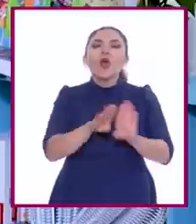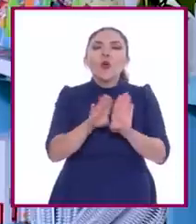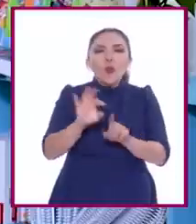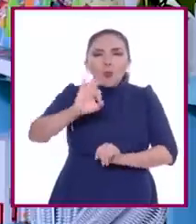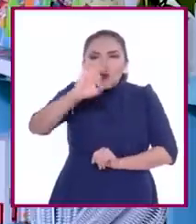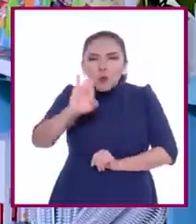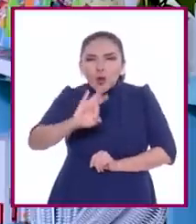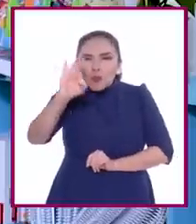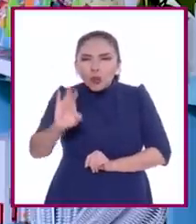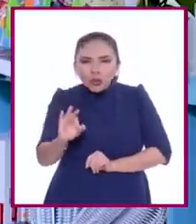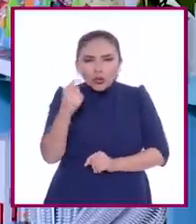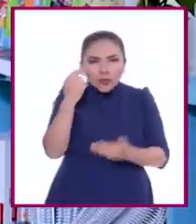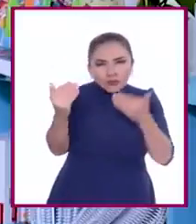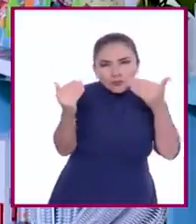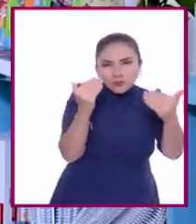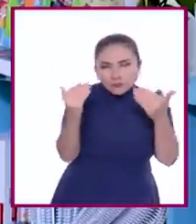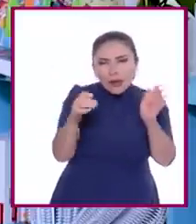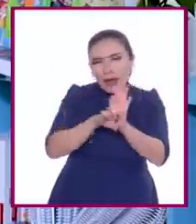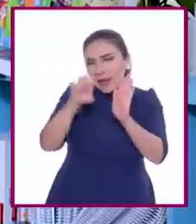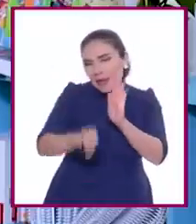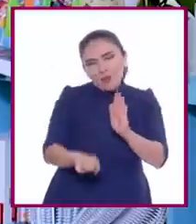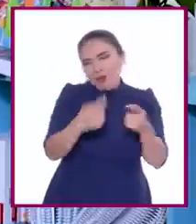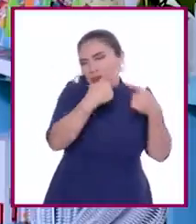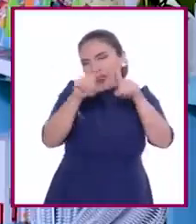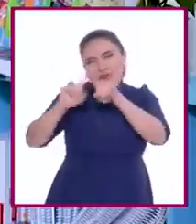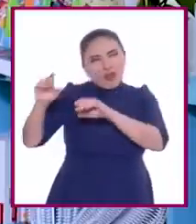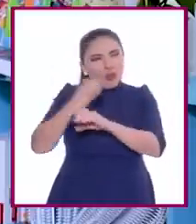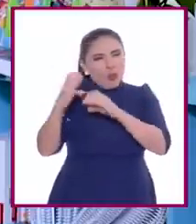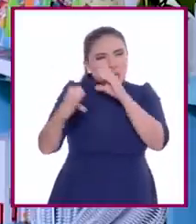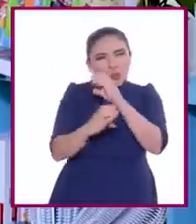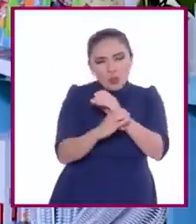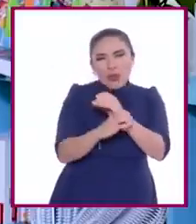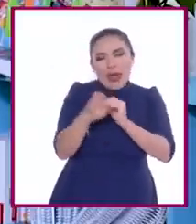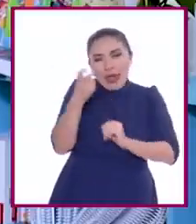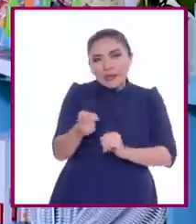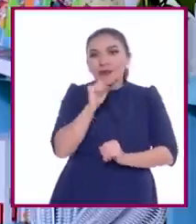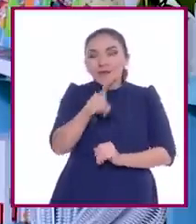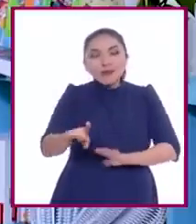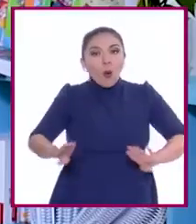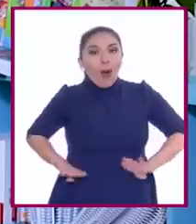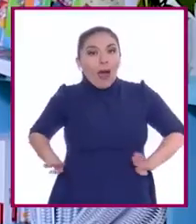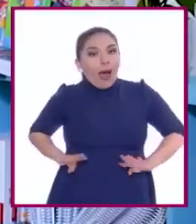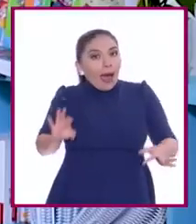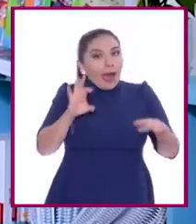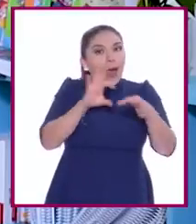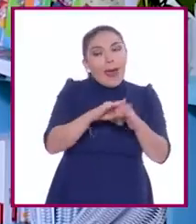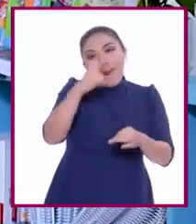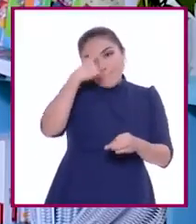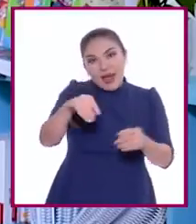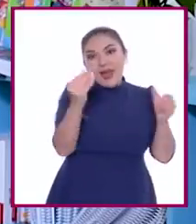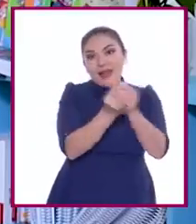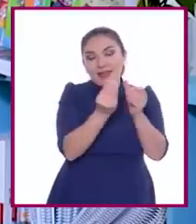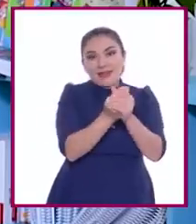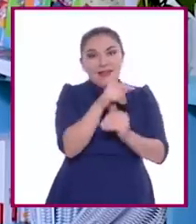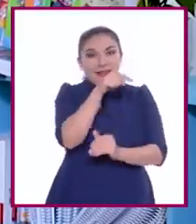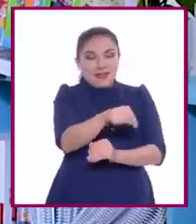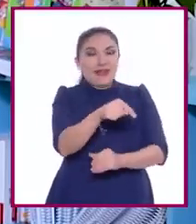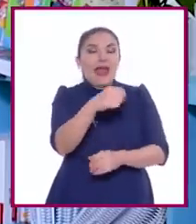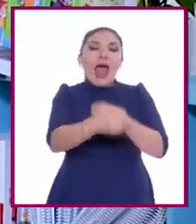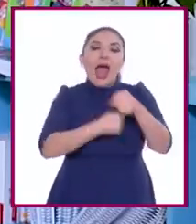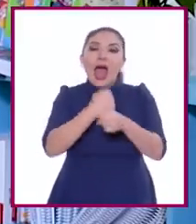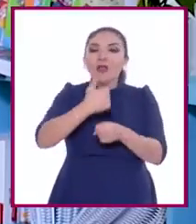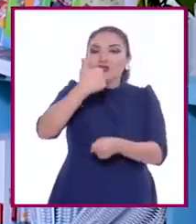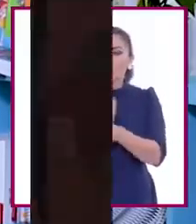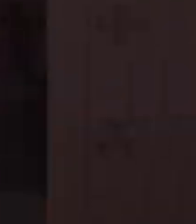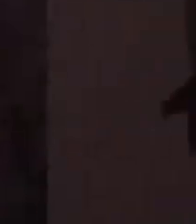y la proporcionalidad. Entonces, entre otras cositas, ¿no? De que corresponden a los contenidos